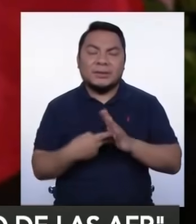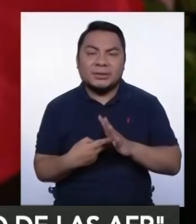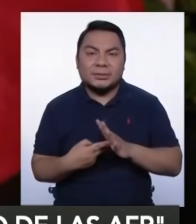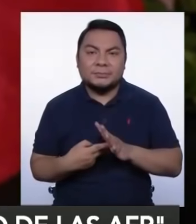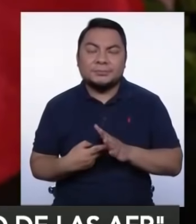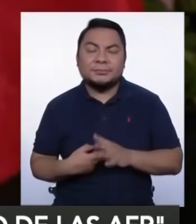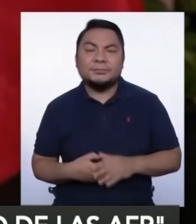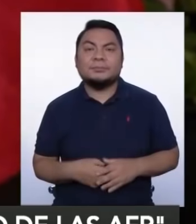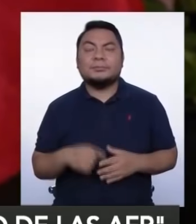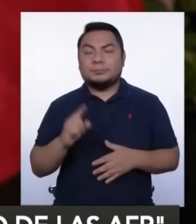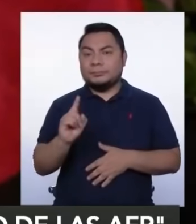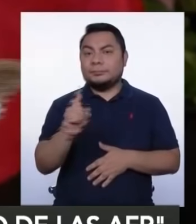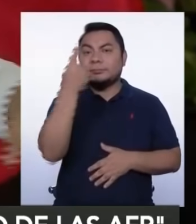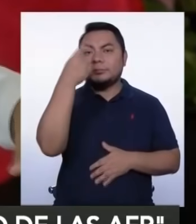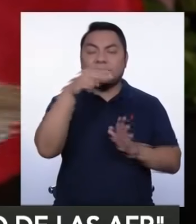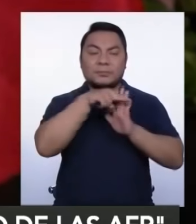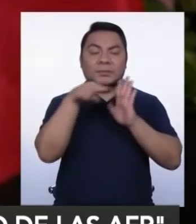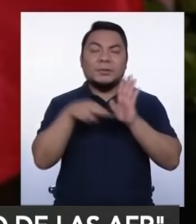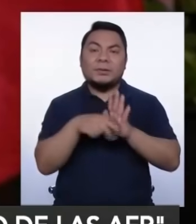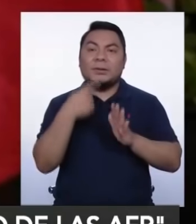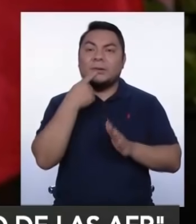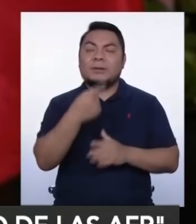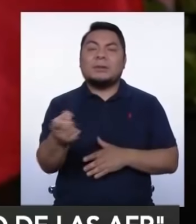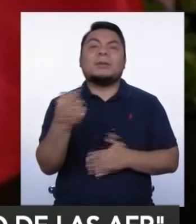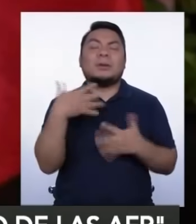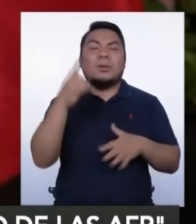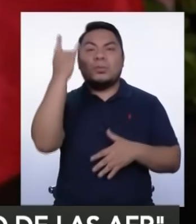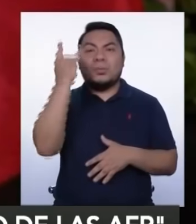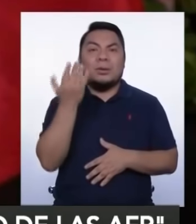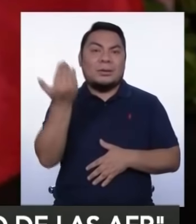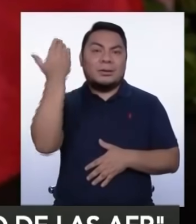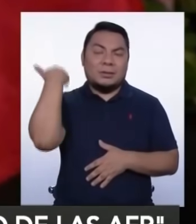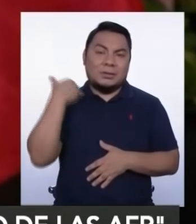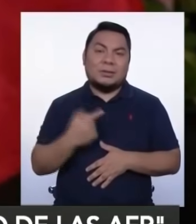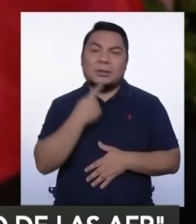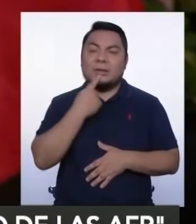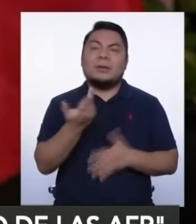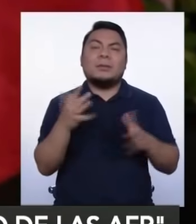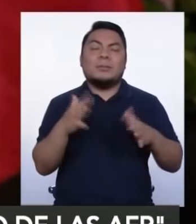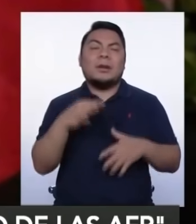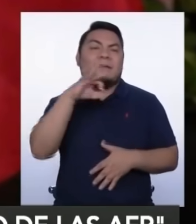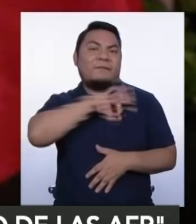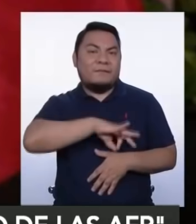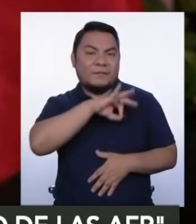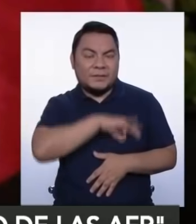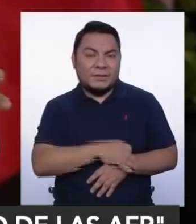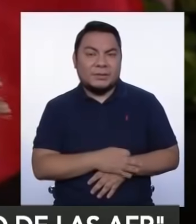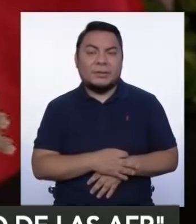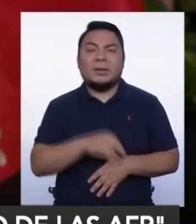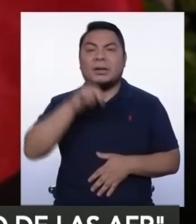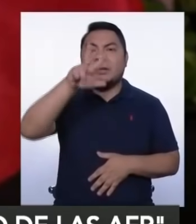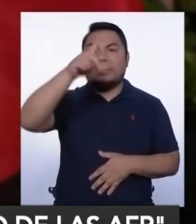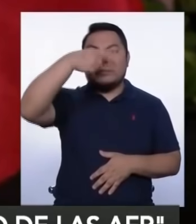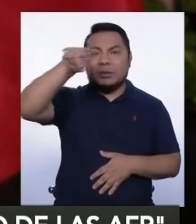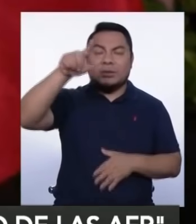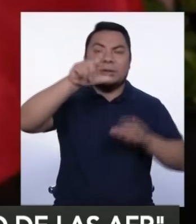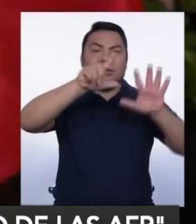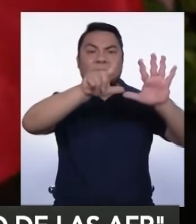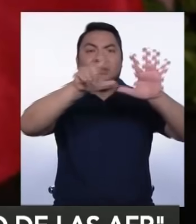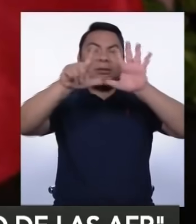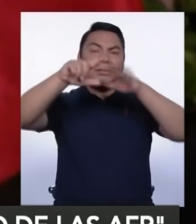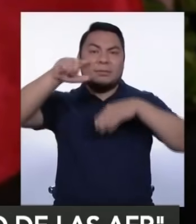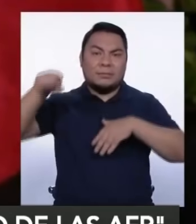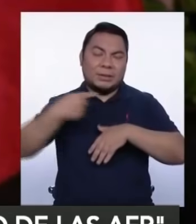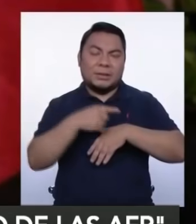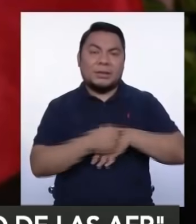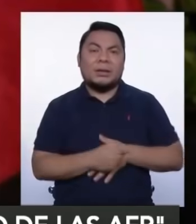La primera norma que dimos en un decreto de urgencia anterior alcanzaba y beneficiaba a